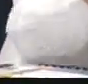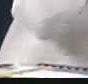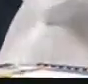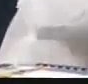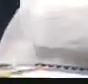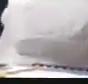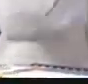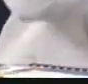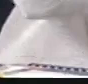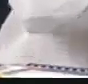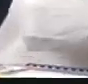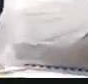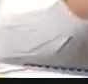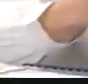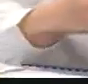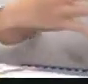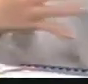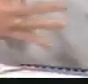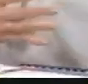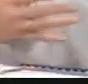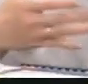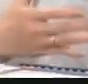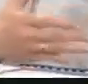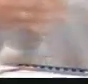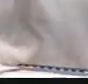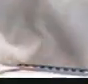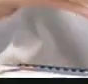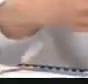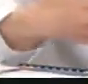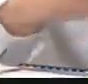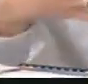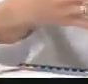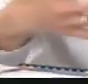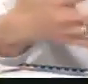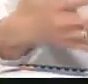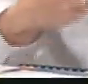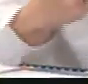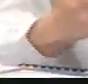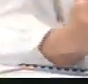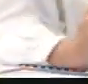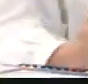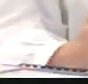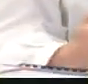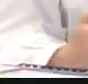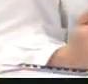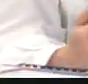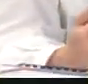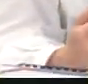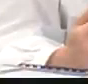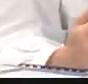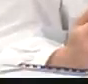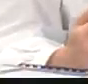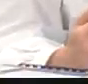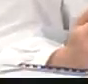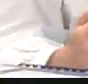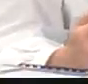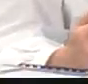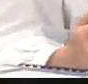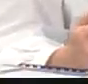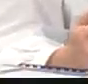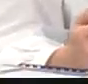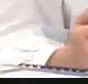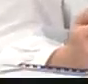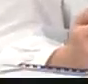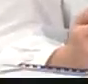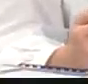comunidad de albañiles, plomeros. ¿Para qué? Para que nos pongamos todos en la tarea de recuperar la infraestructura física de nuestras escuelas. Ahora, ¿ese diagnóstico